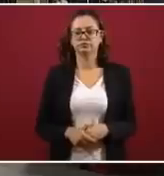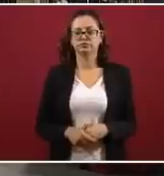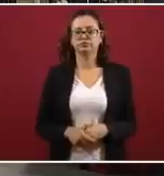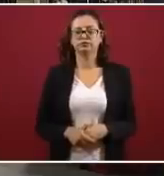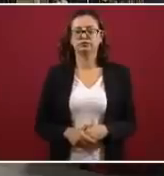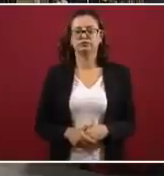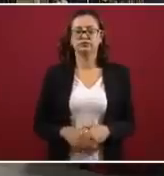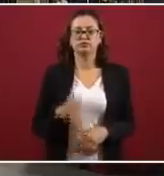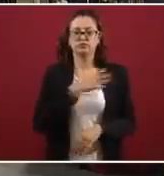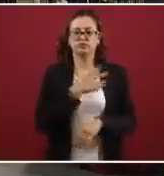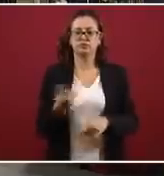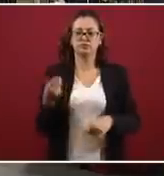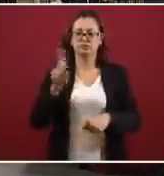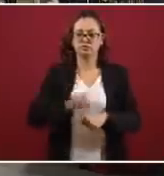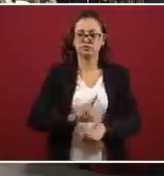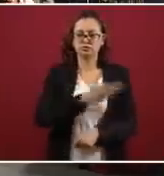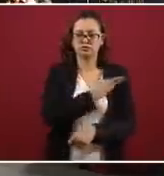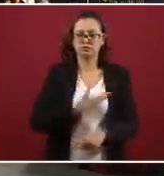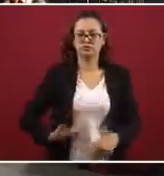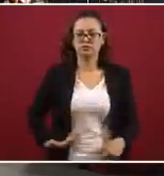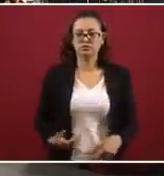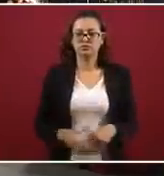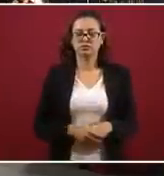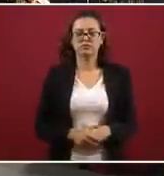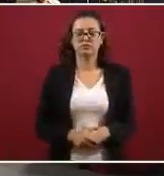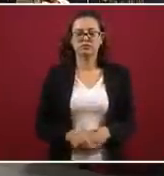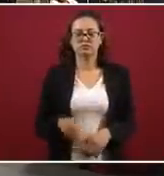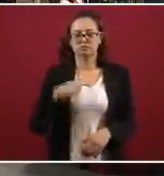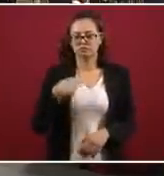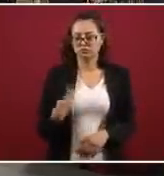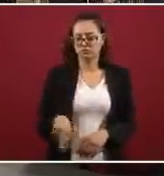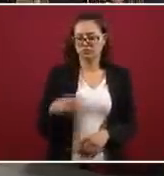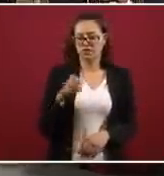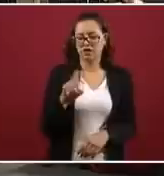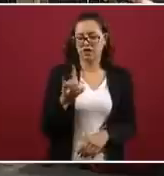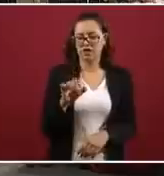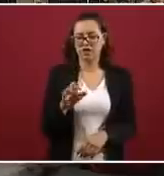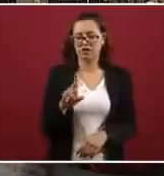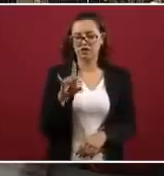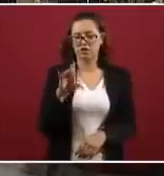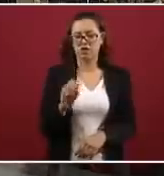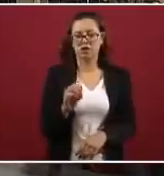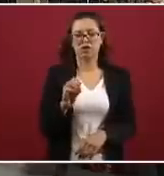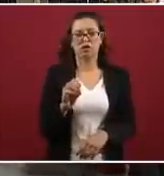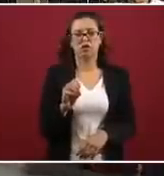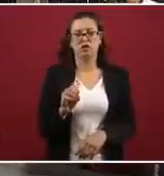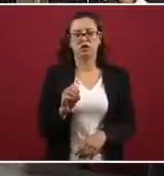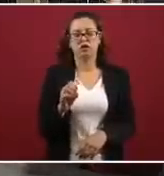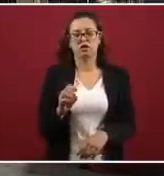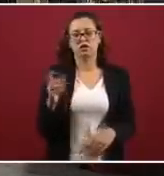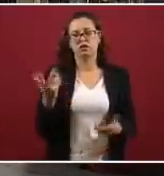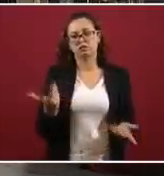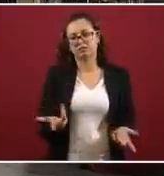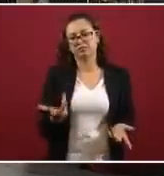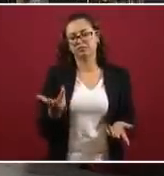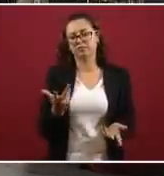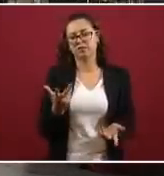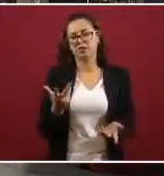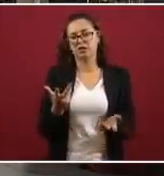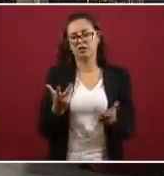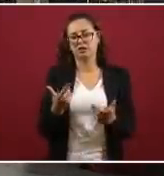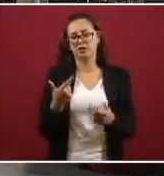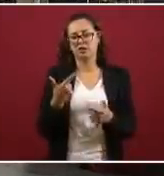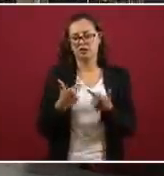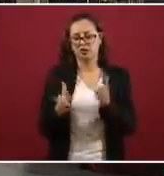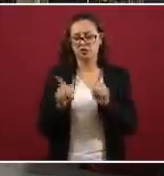Buenos días, señor presidente. Soy Eduardo Esquivel Ancona, de Análisis Económico del Grupo